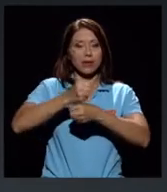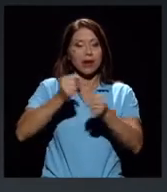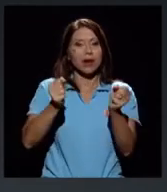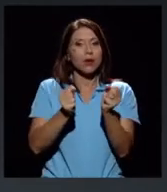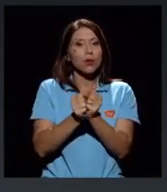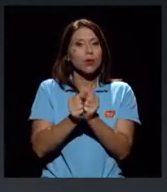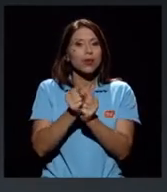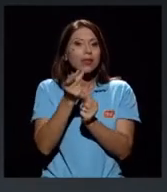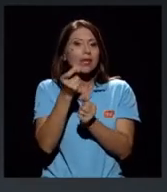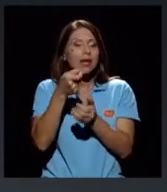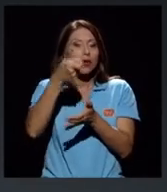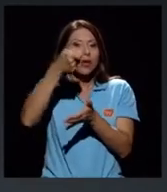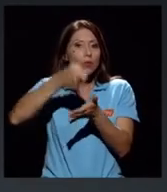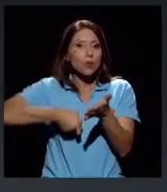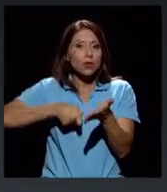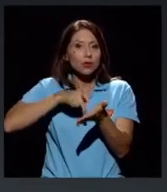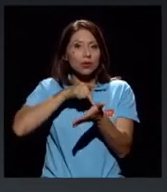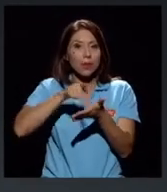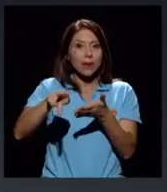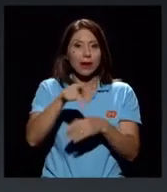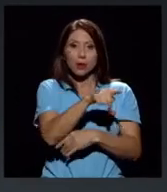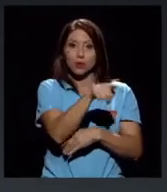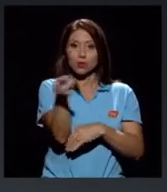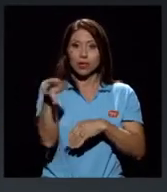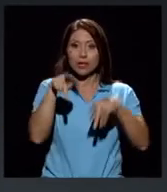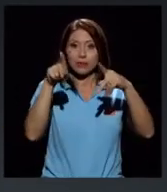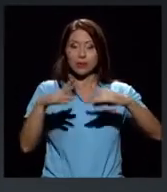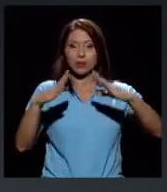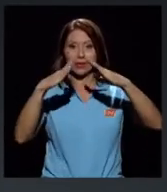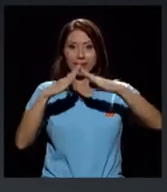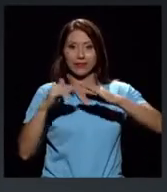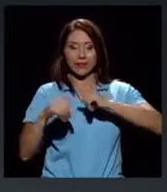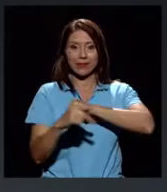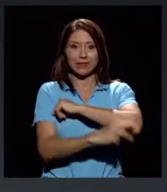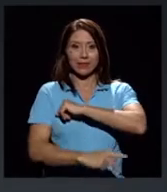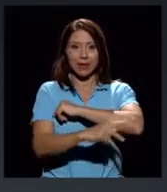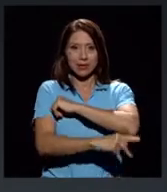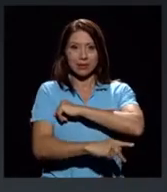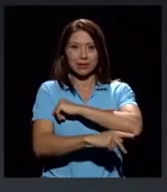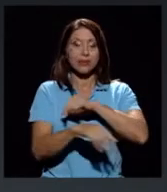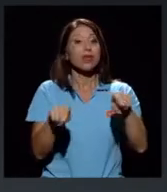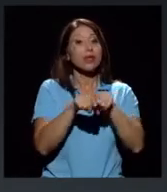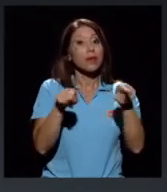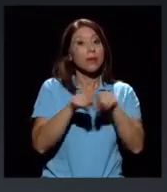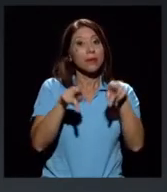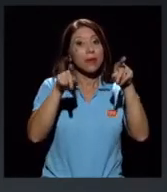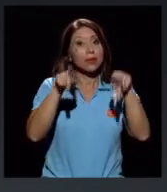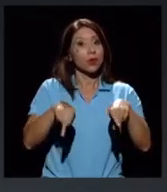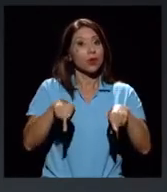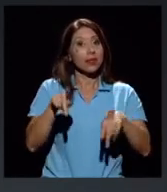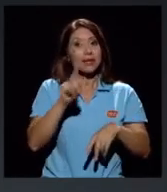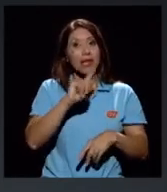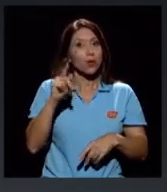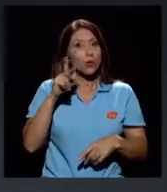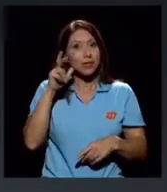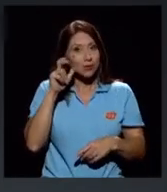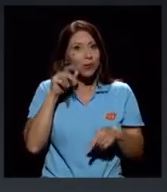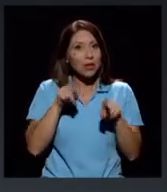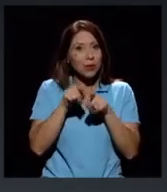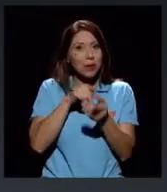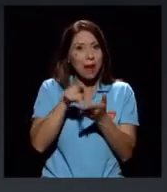impuestos que ustedes los habitantes de este país y los pañuelos que no nos están escuchando pagan